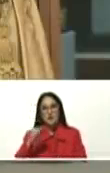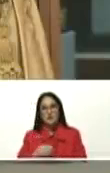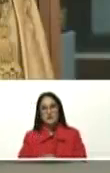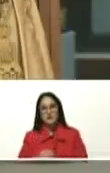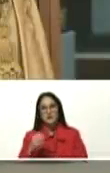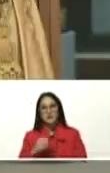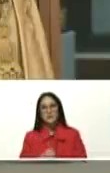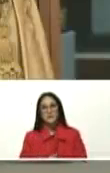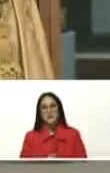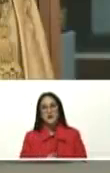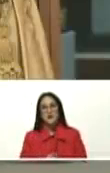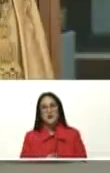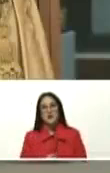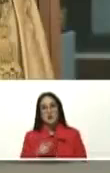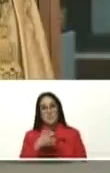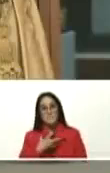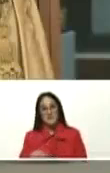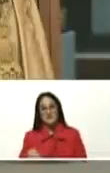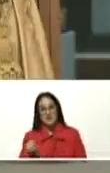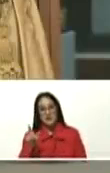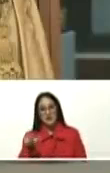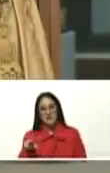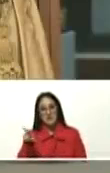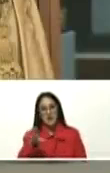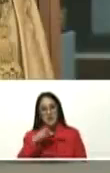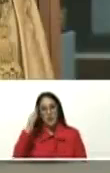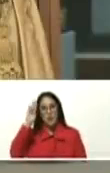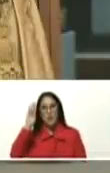con el presidente Canelas, Díaz Canelas.